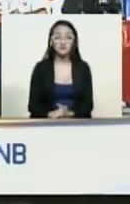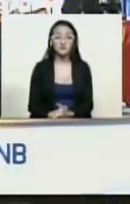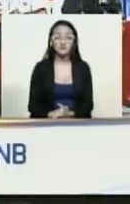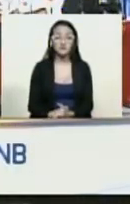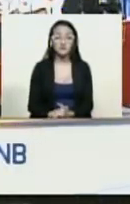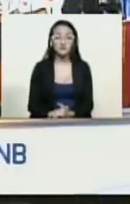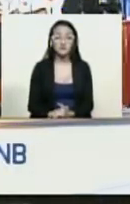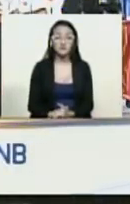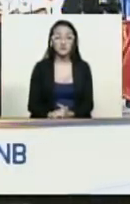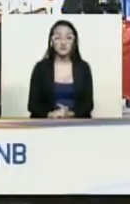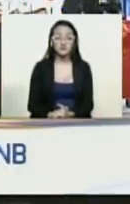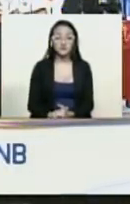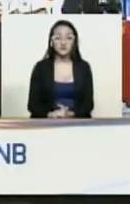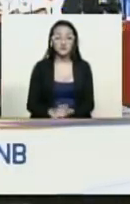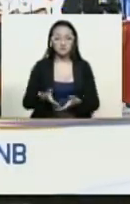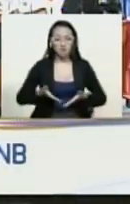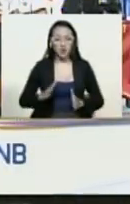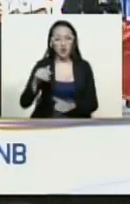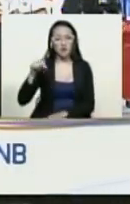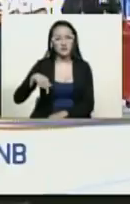viniendo de esta matriz, de esta cuna,